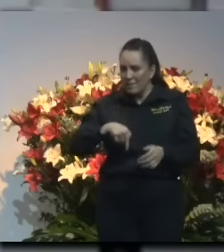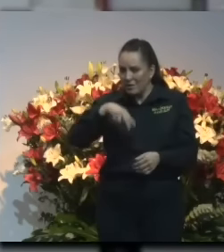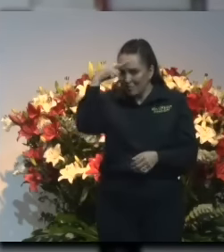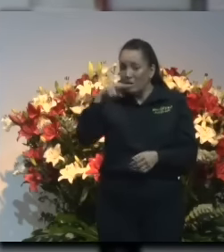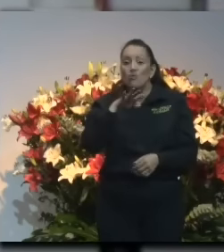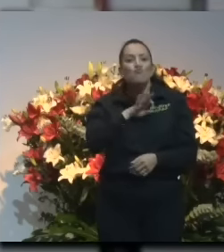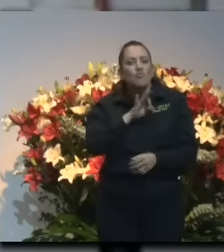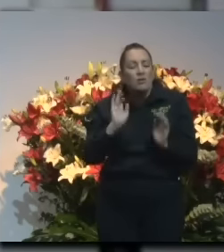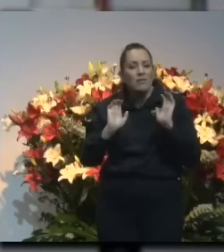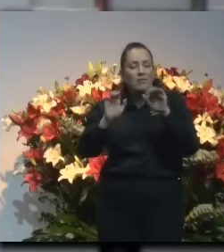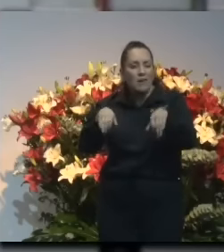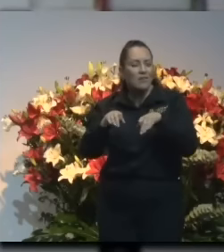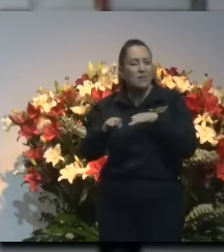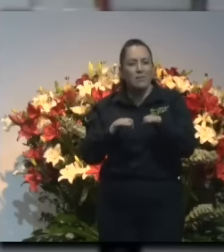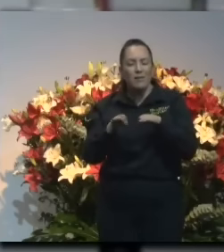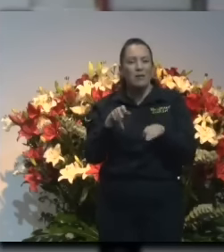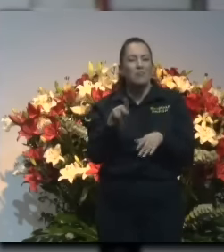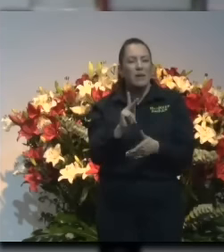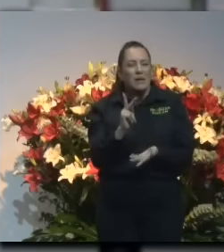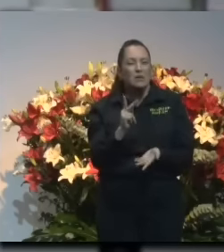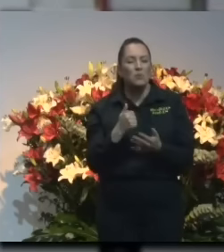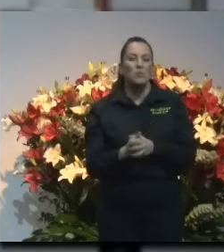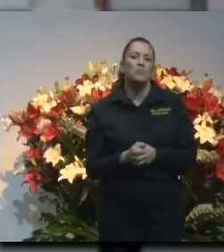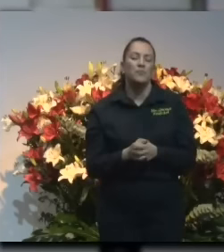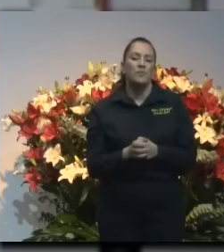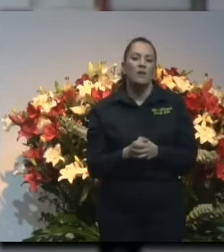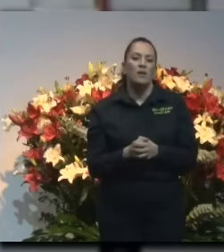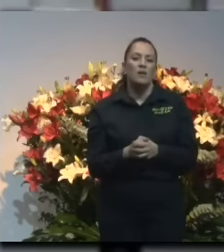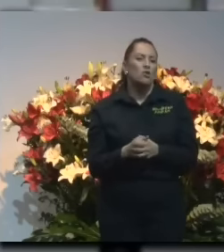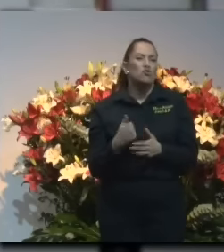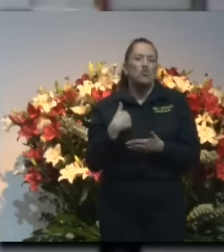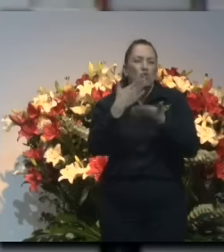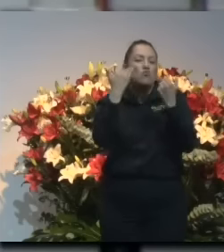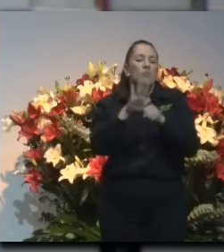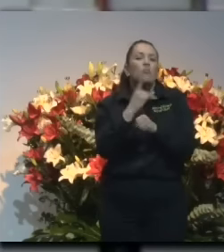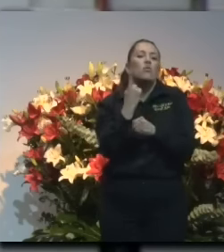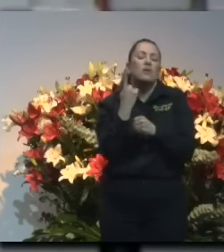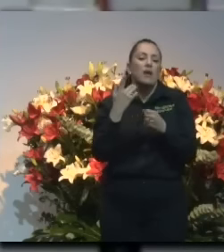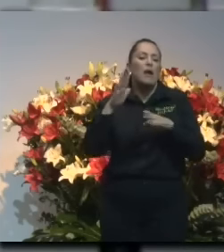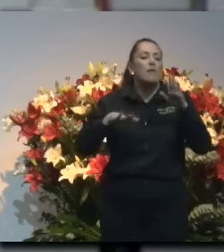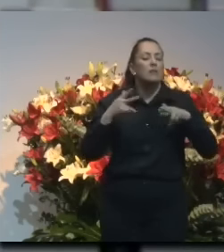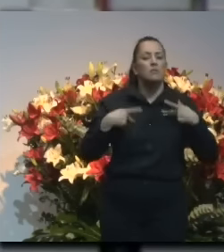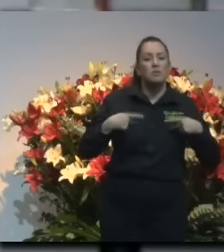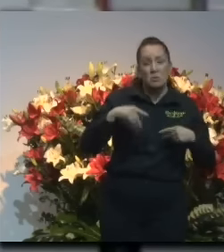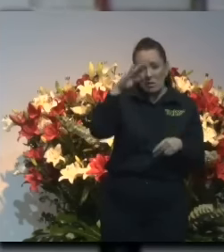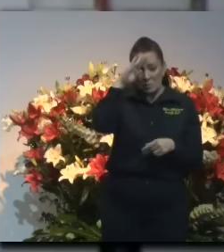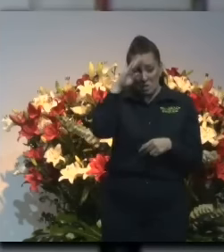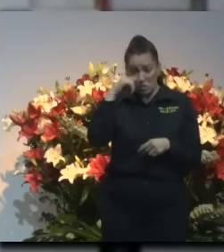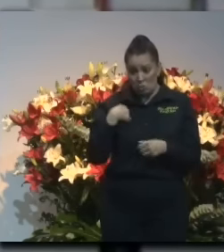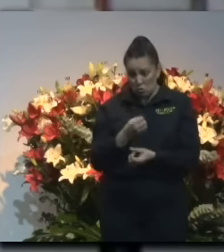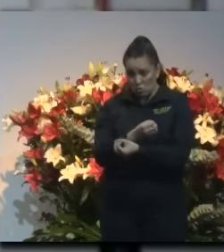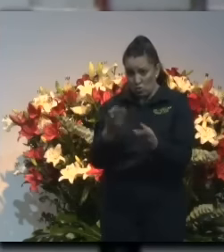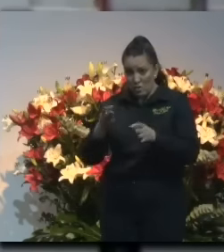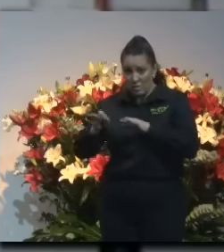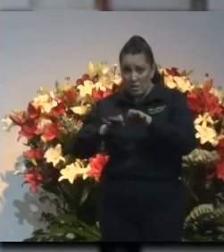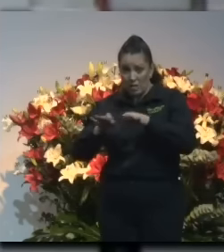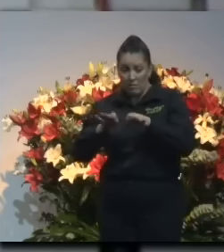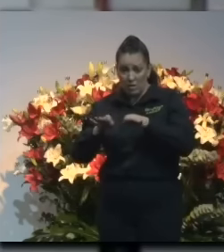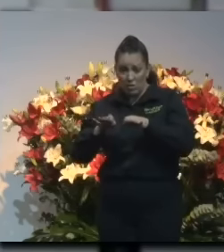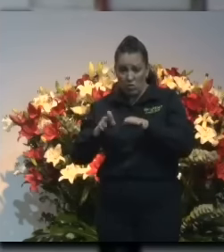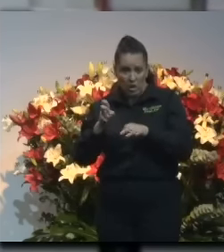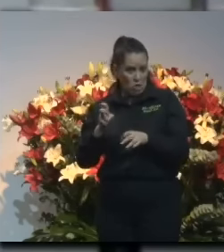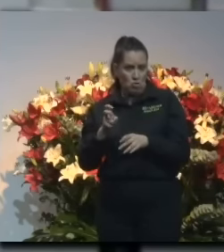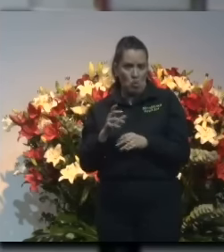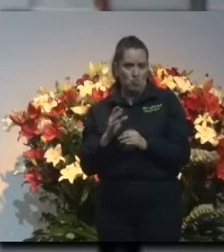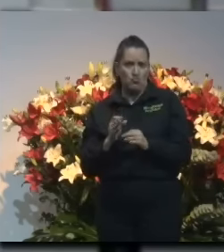Yo no sé por qué veo que pensar en darle empleo a una persona sea algo indigno, cuando a mí me parece que lo más